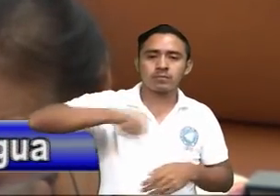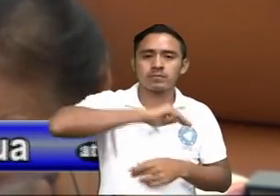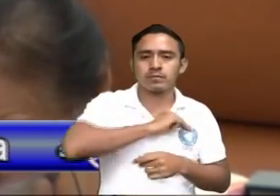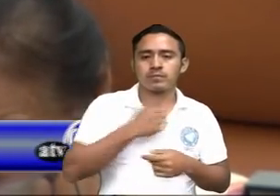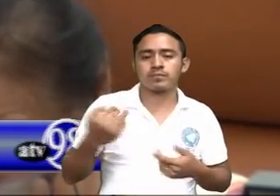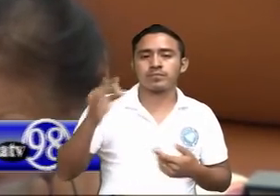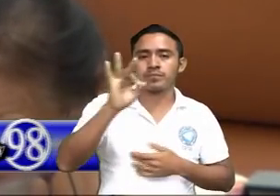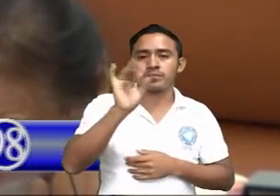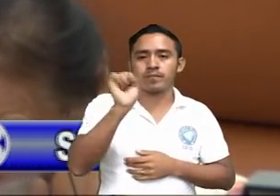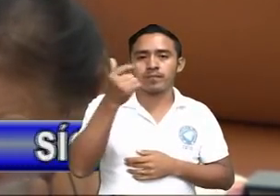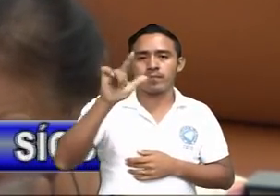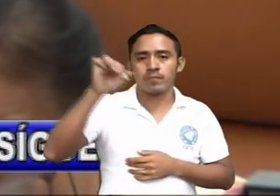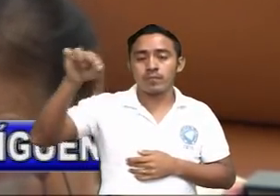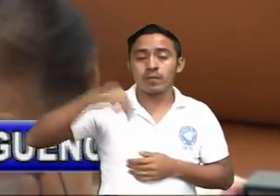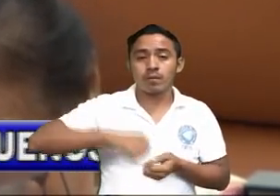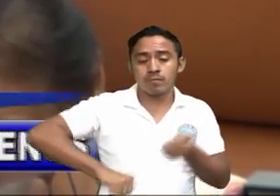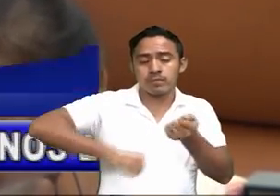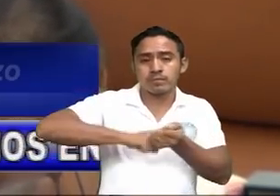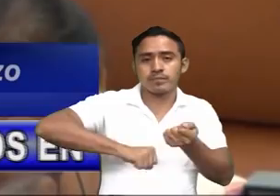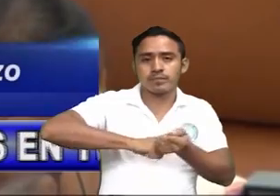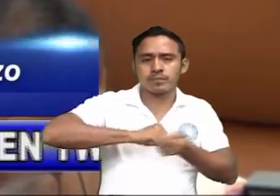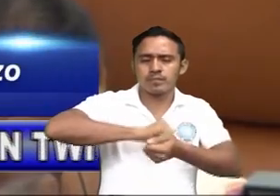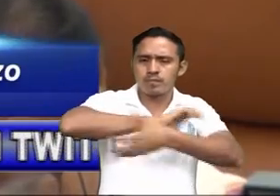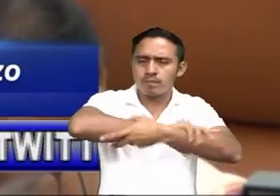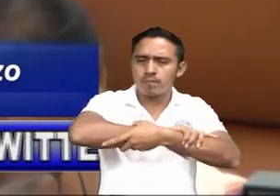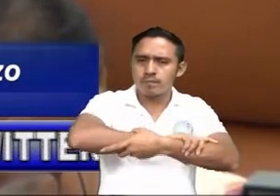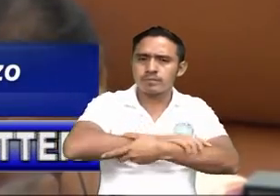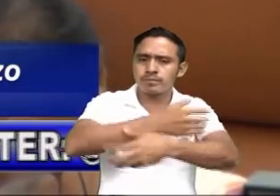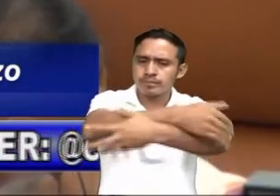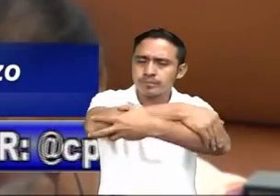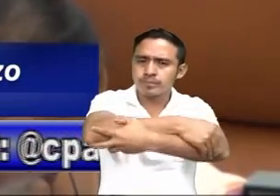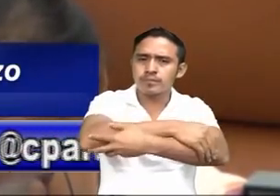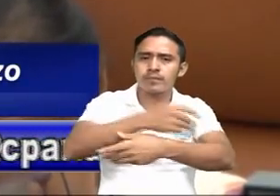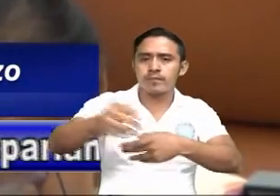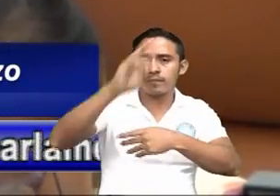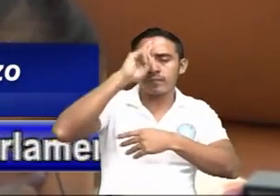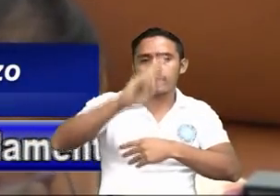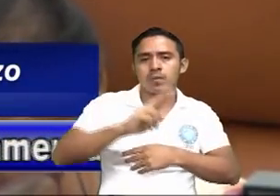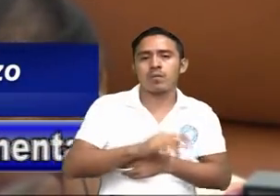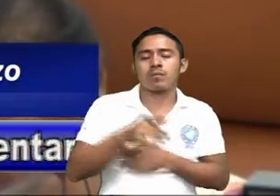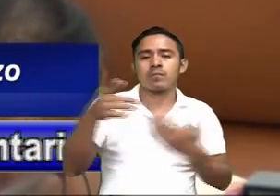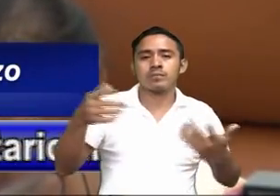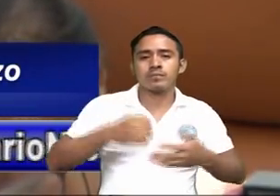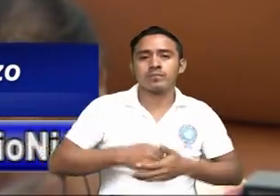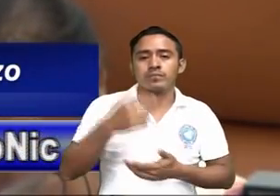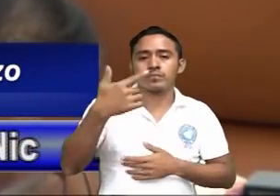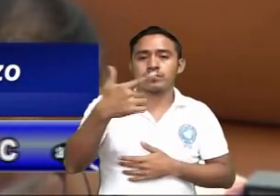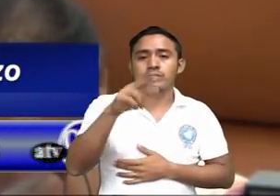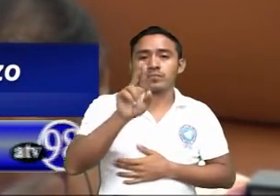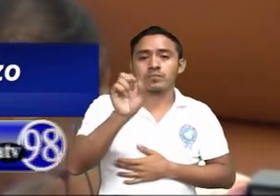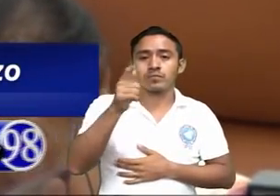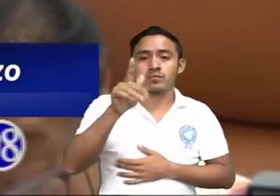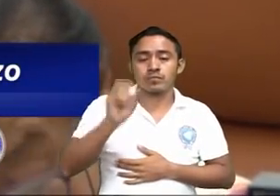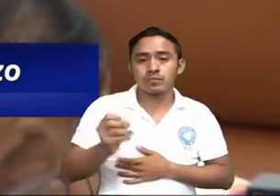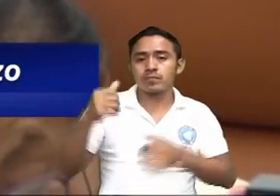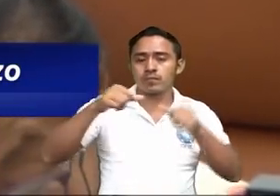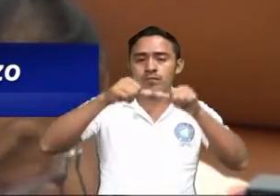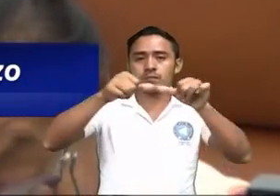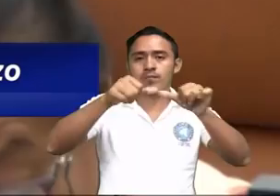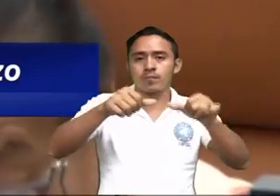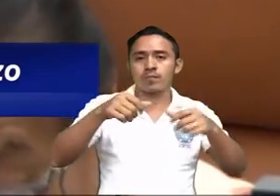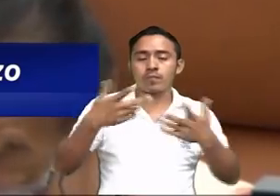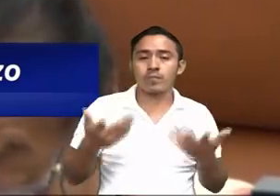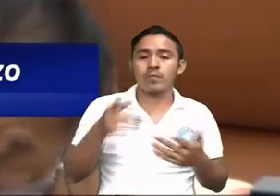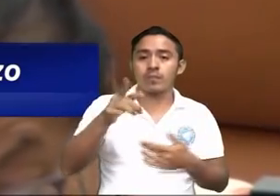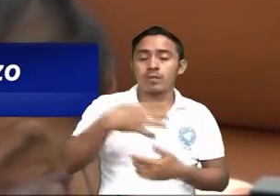bancada y respaldamos, abrazamos y nuestro respeto, compañero Gustavo Porras. Siga adelante porque